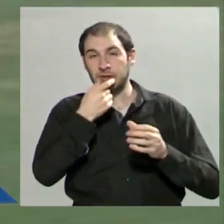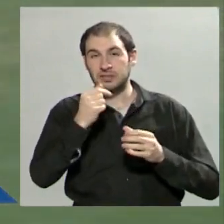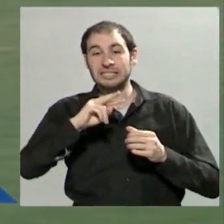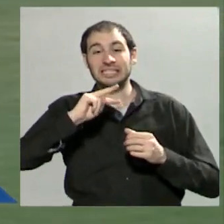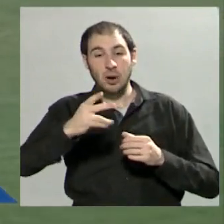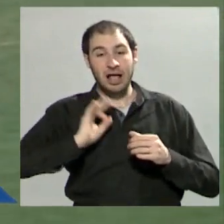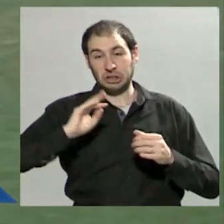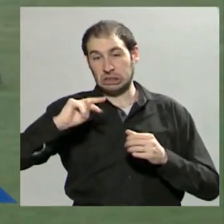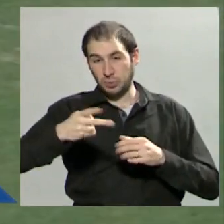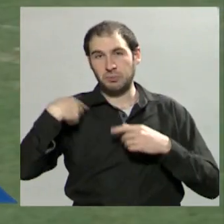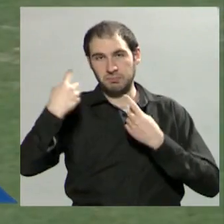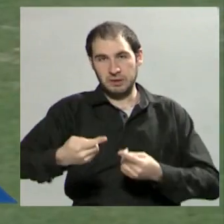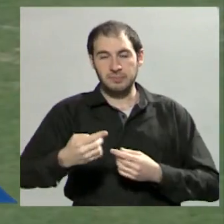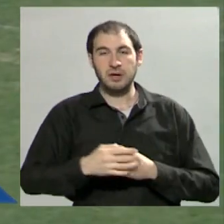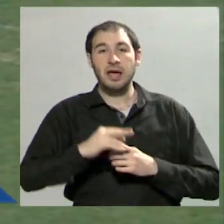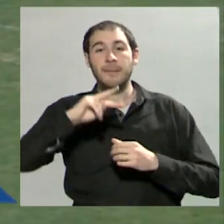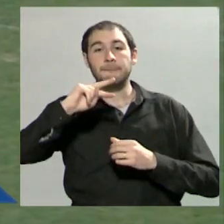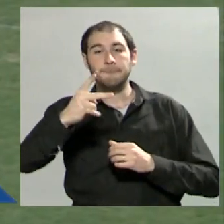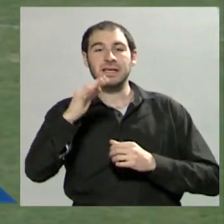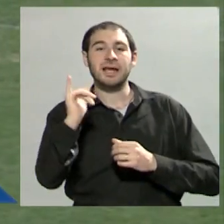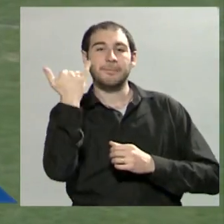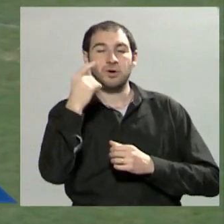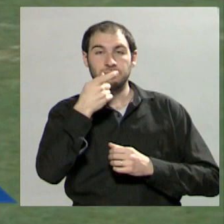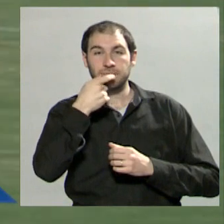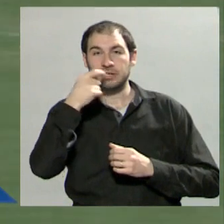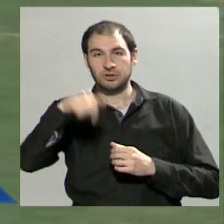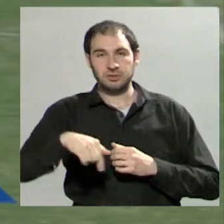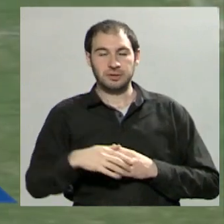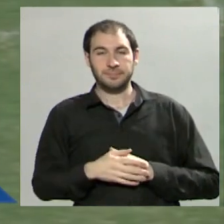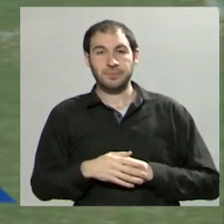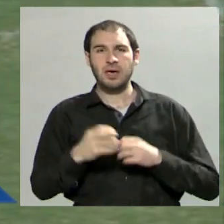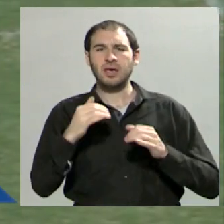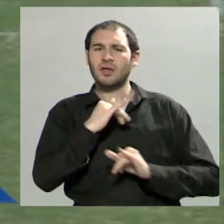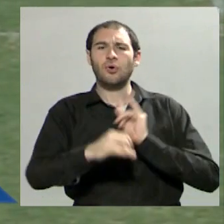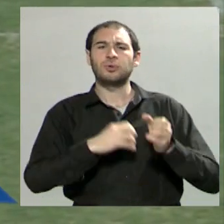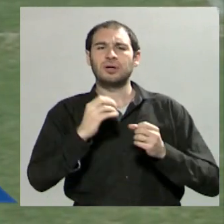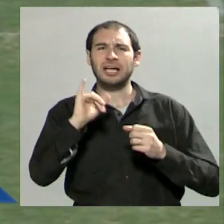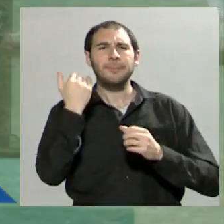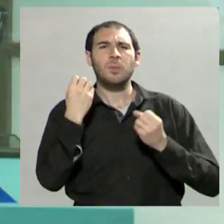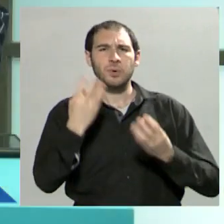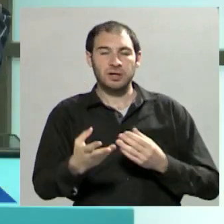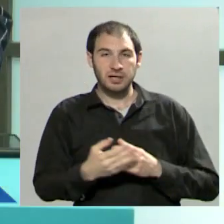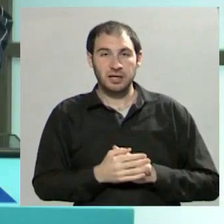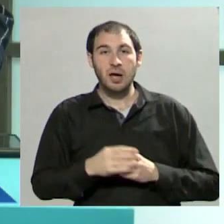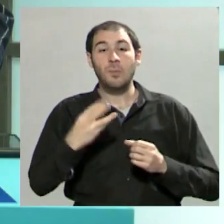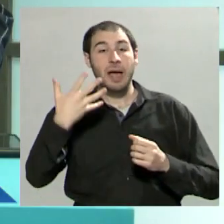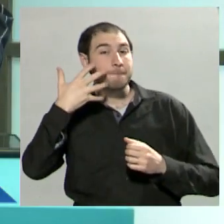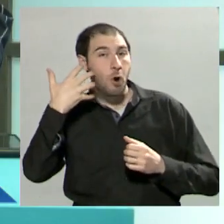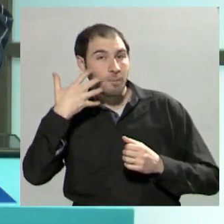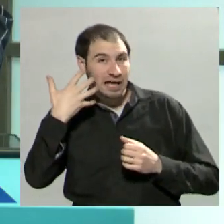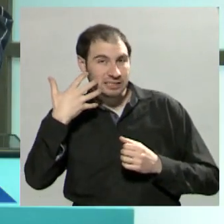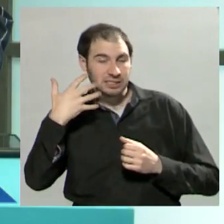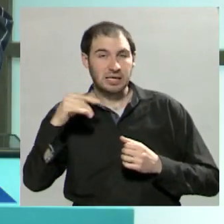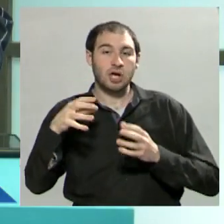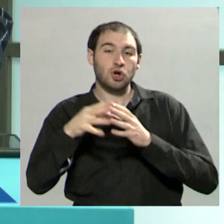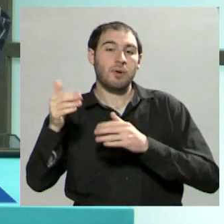año consecutivo. Son bicampeonas de la provincia de Mendoza. ¿Por qué decimos que se consagraron campeonas? Porque las Pumas, quien eran